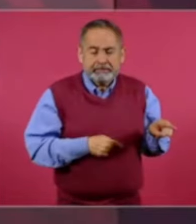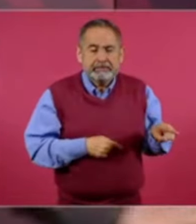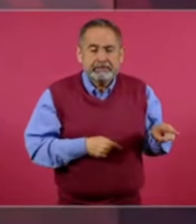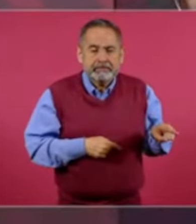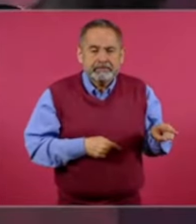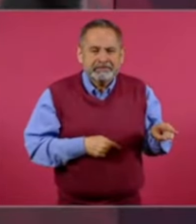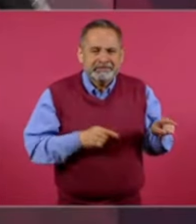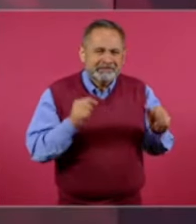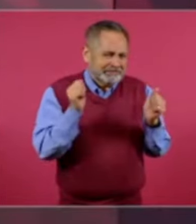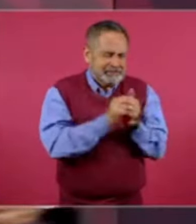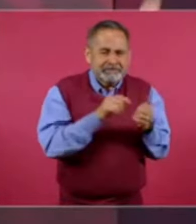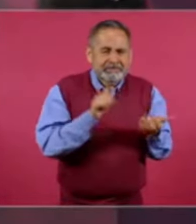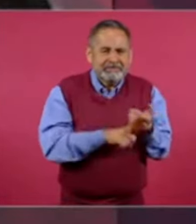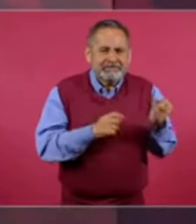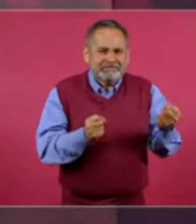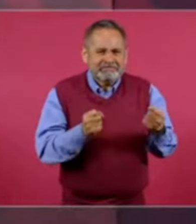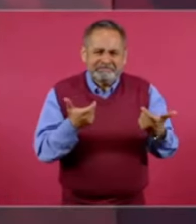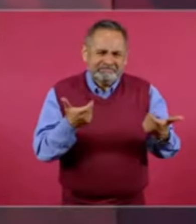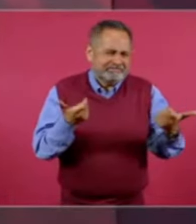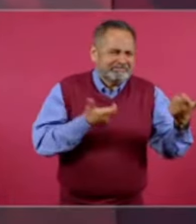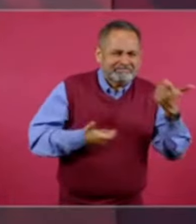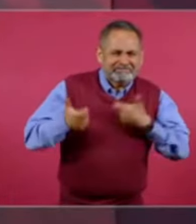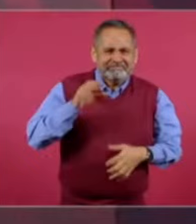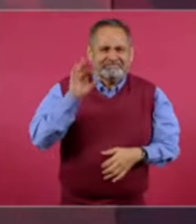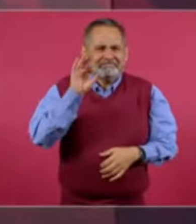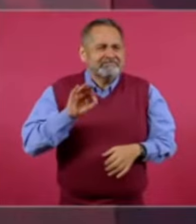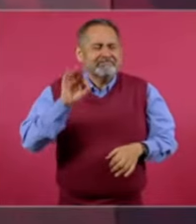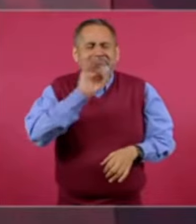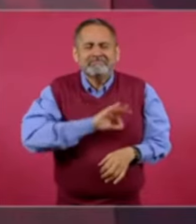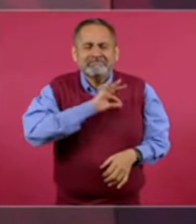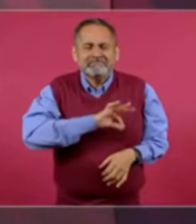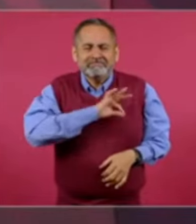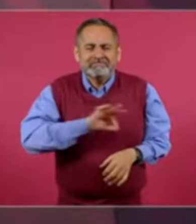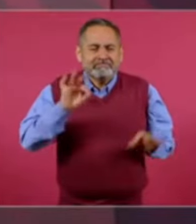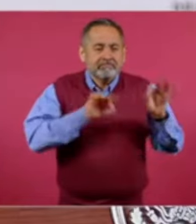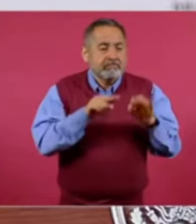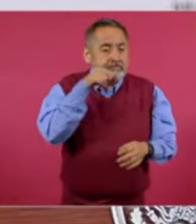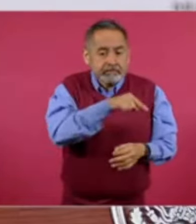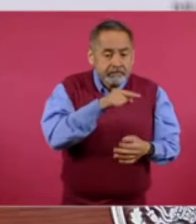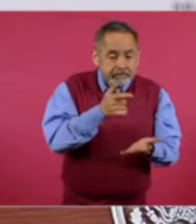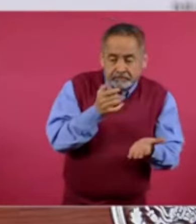con muchísimas utilidades, no pagaba impuesto.